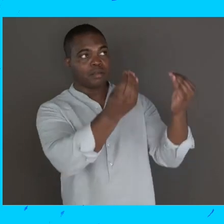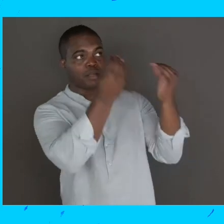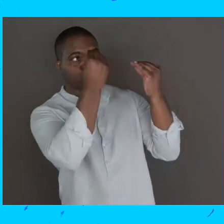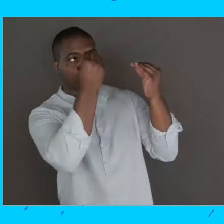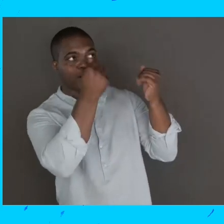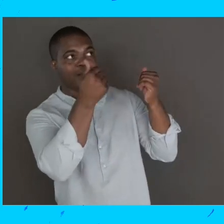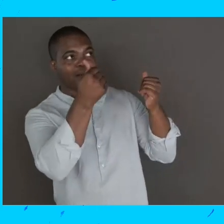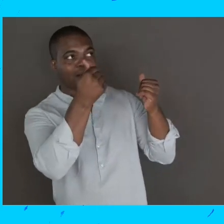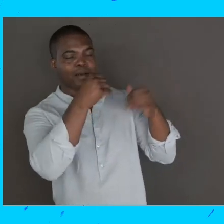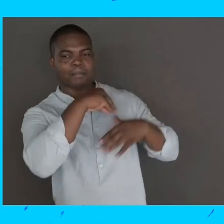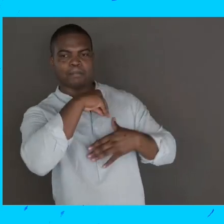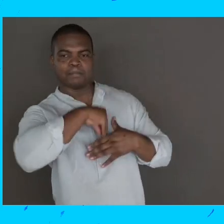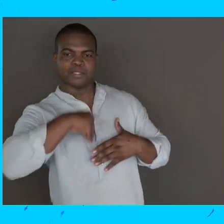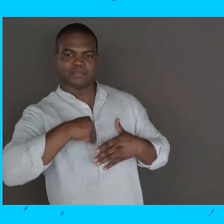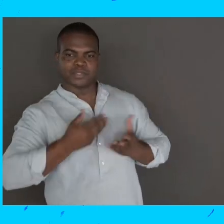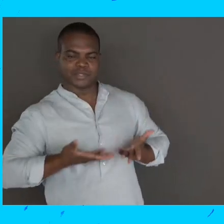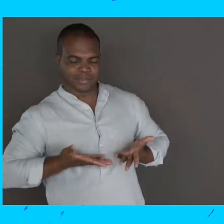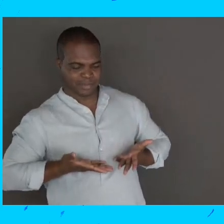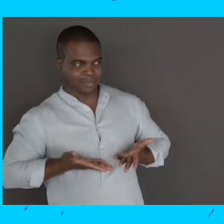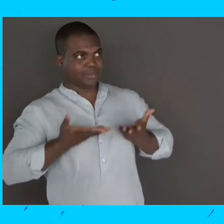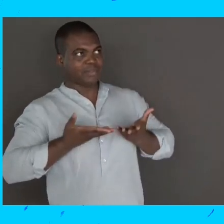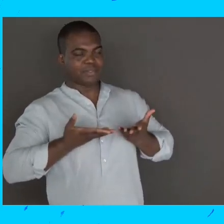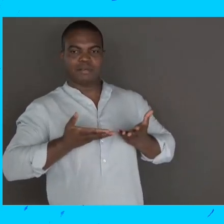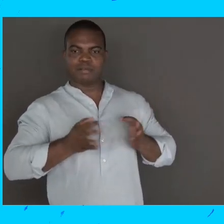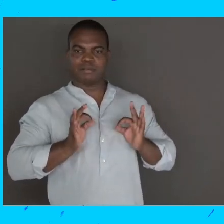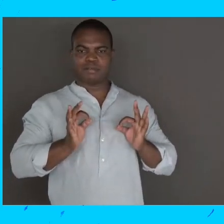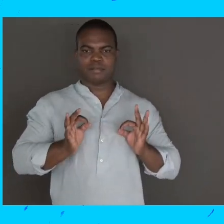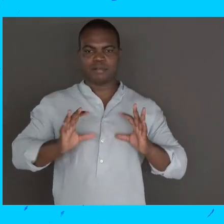Occidental para la educación, salud